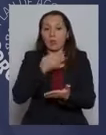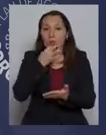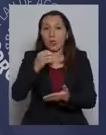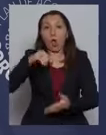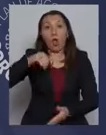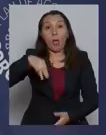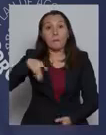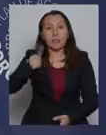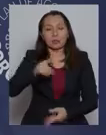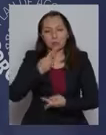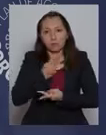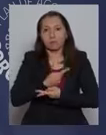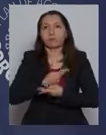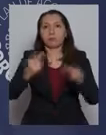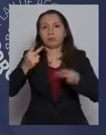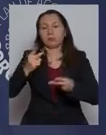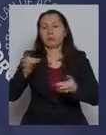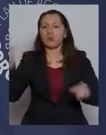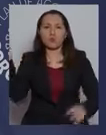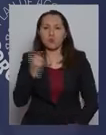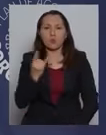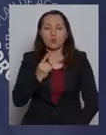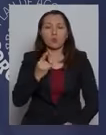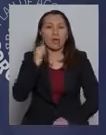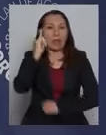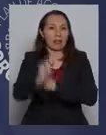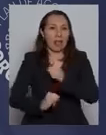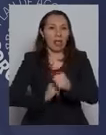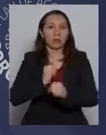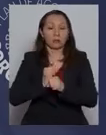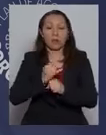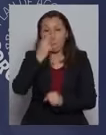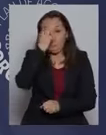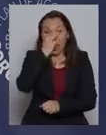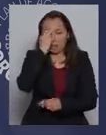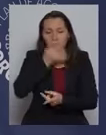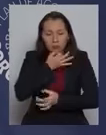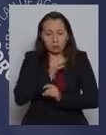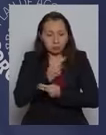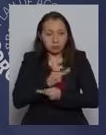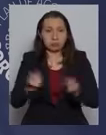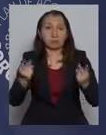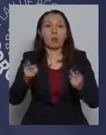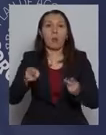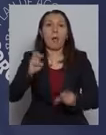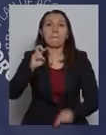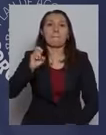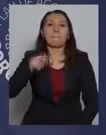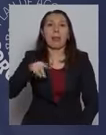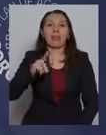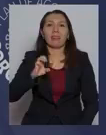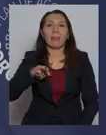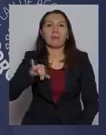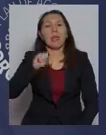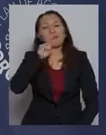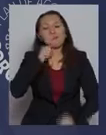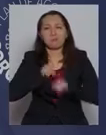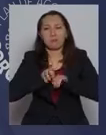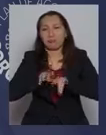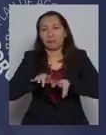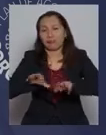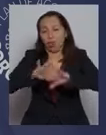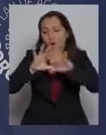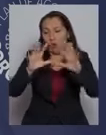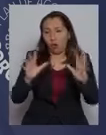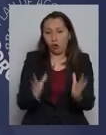emergencia internacional y posteriormente ya en marzo declaró la situación de pandemia. Nosotros hemos venido